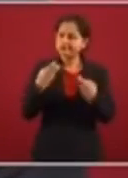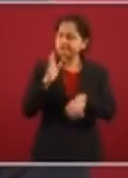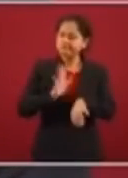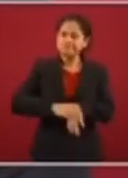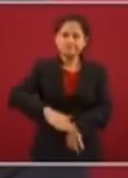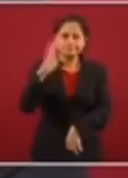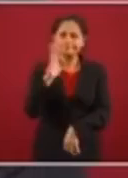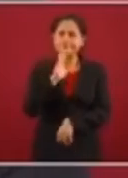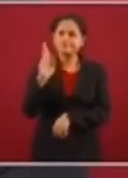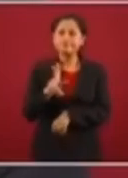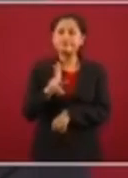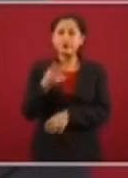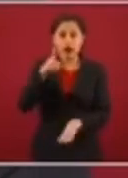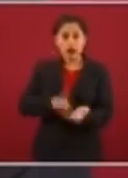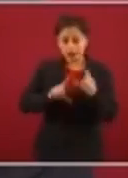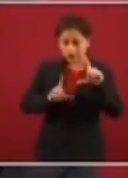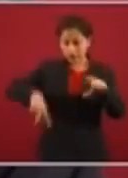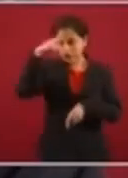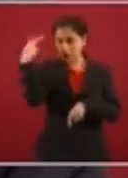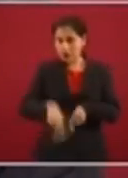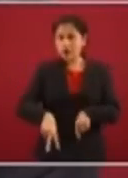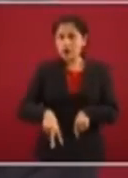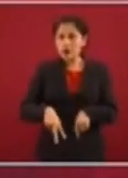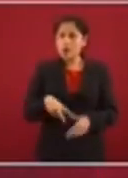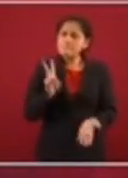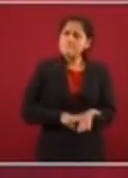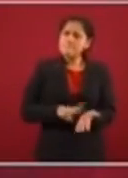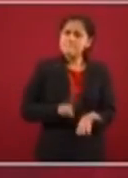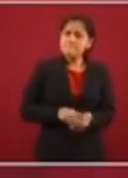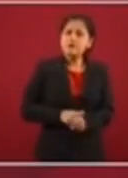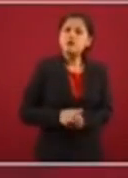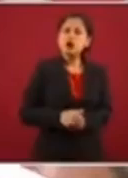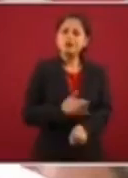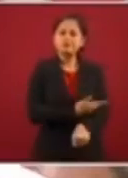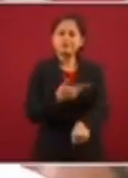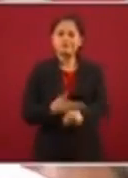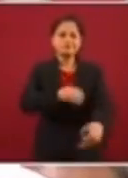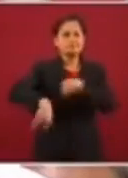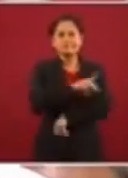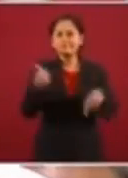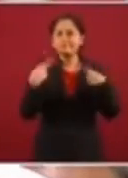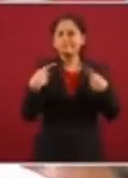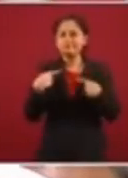más importante de México es la honestidad de su pueblo. Por eso estamos así,